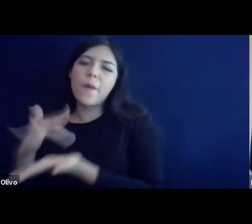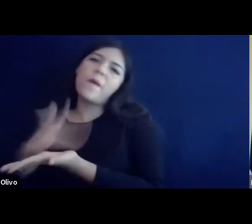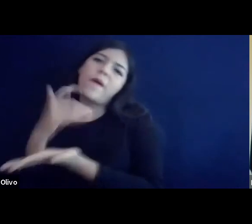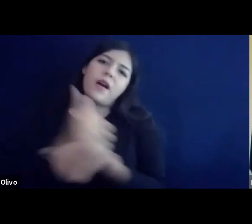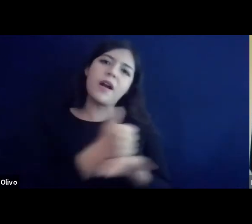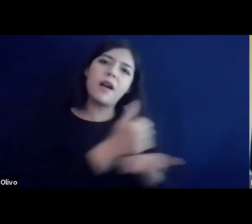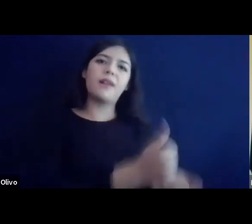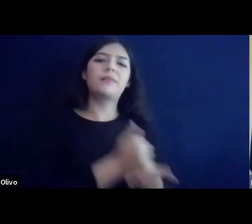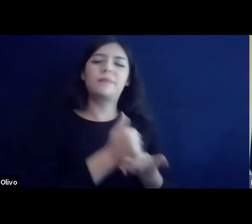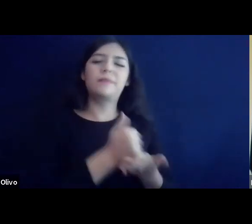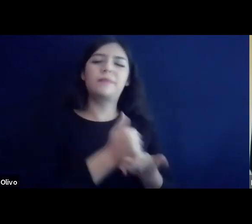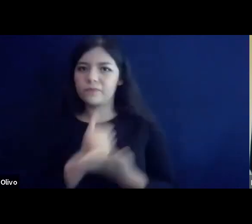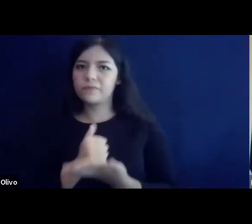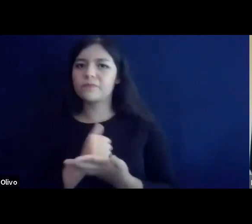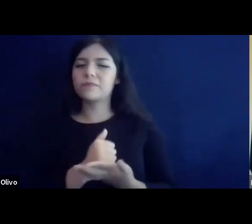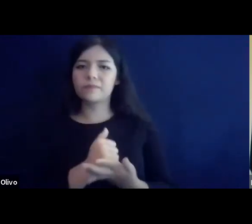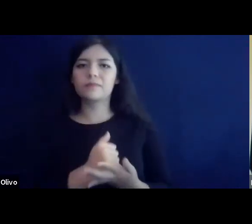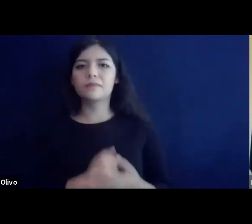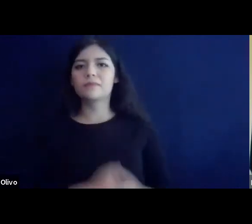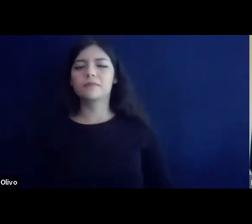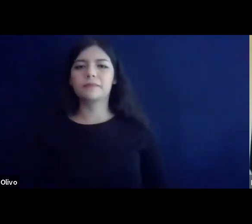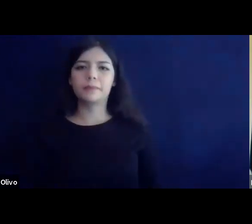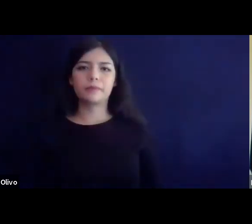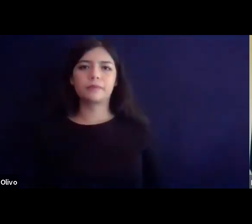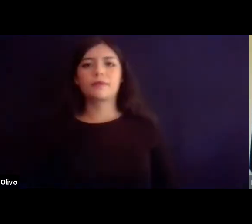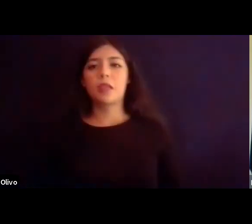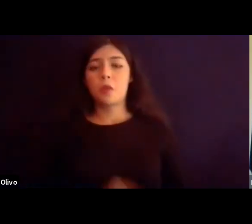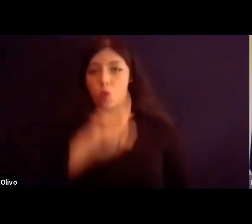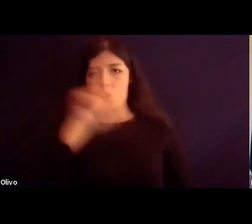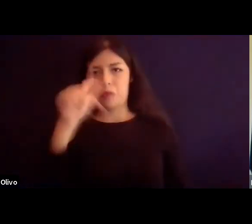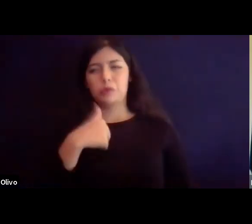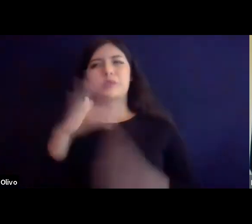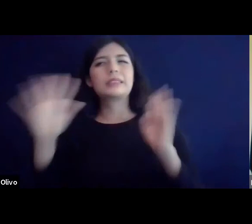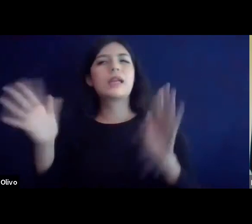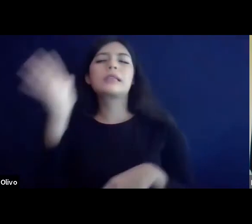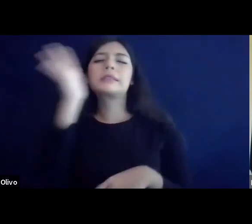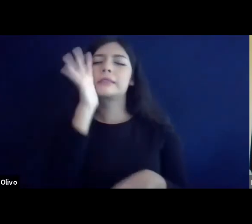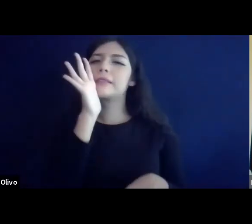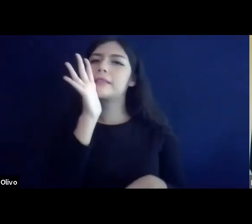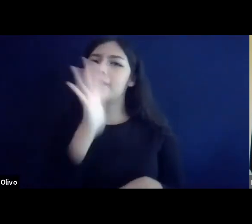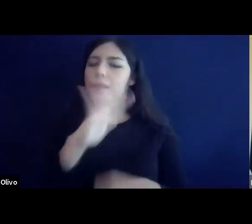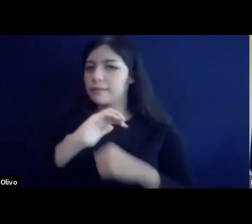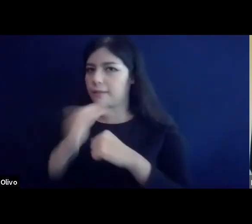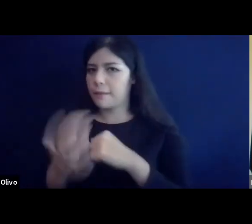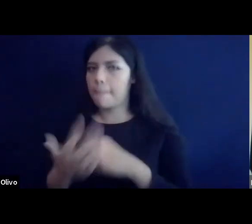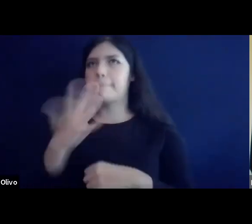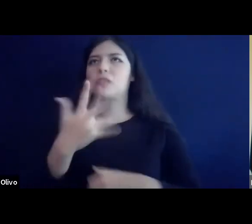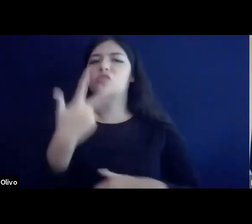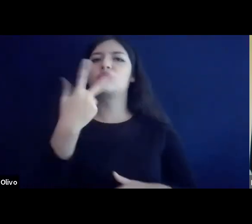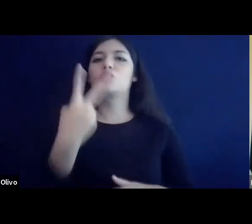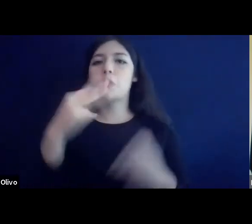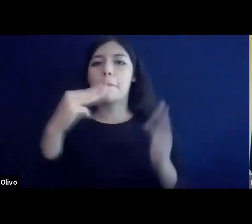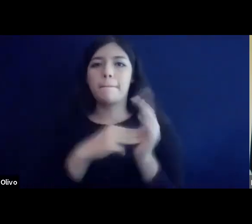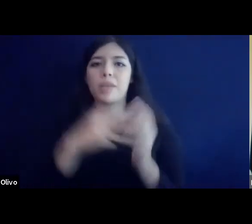universidad. Entonces, pues cuando ya iba a terminar en 2008, se me hizo